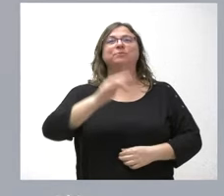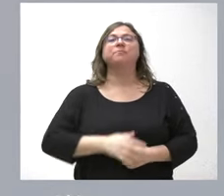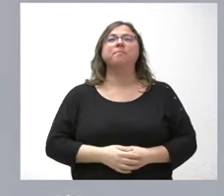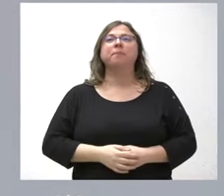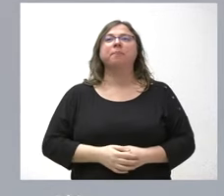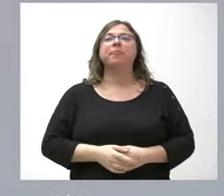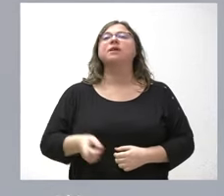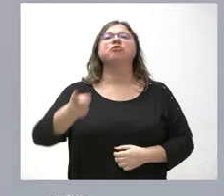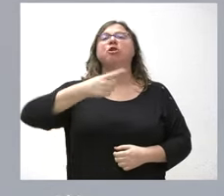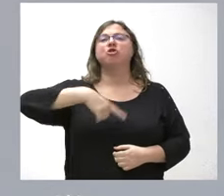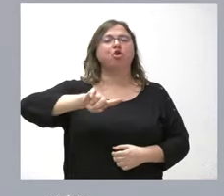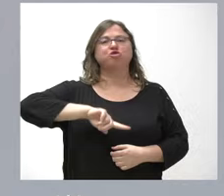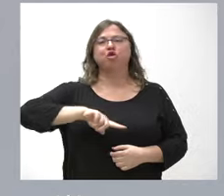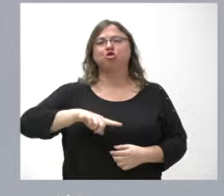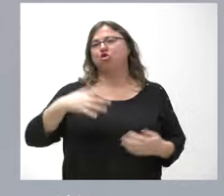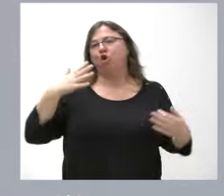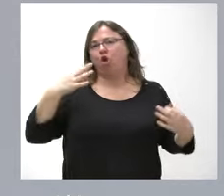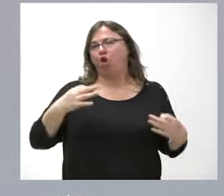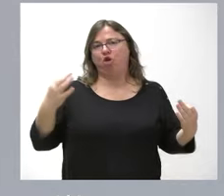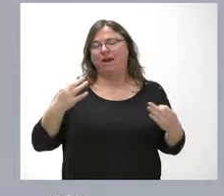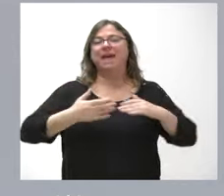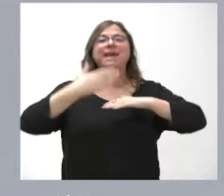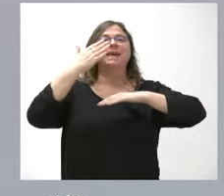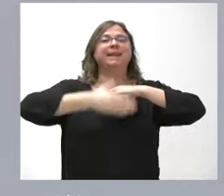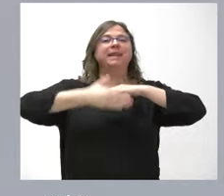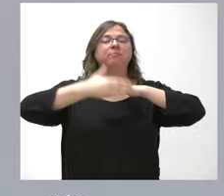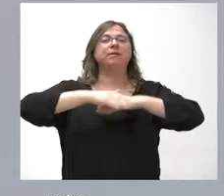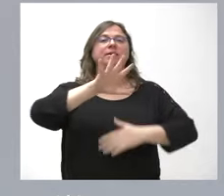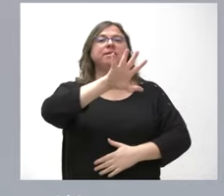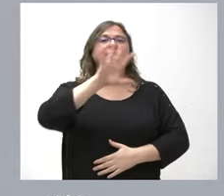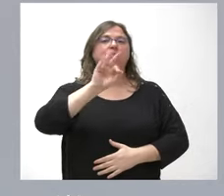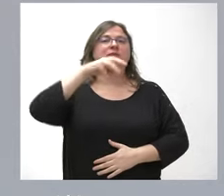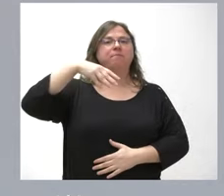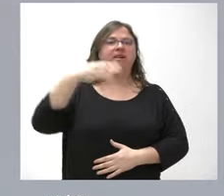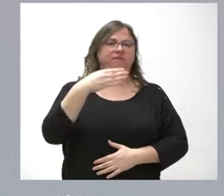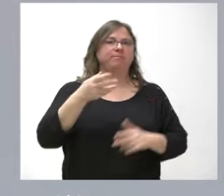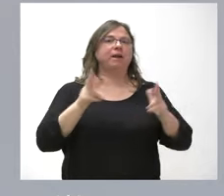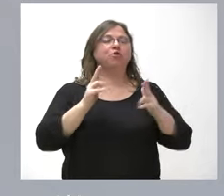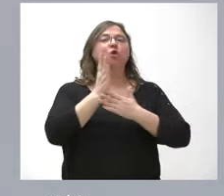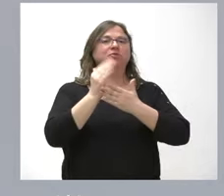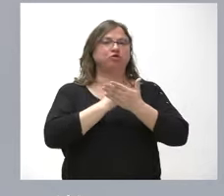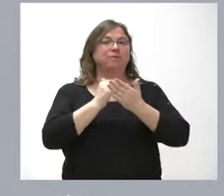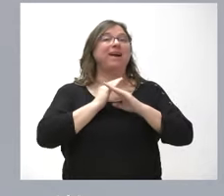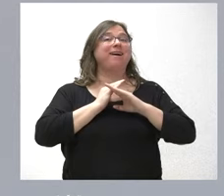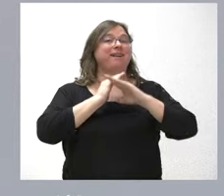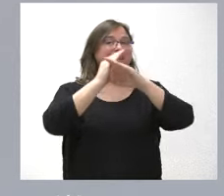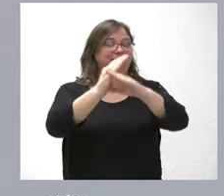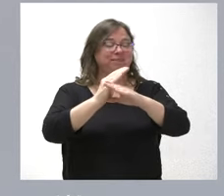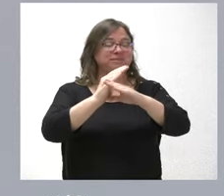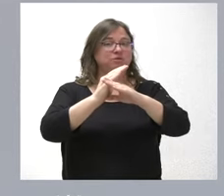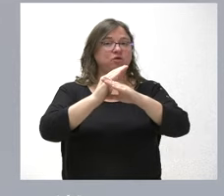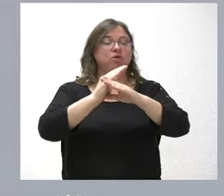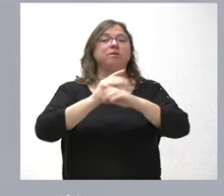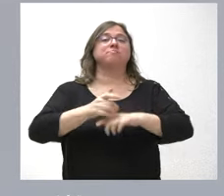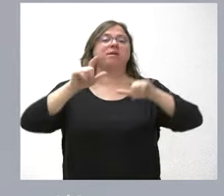Nosotros, lógicamente, tenemos el límite establecido en 50 megavatios para la autorización autonómica y el resto, los parques más grandes, los